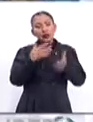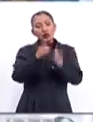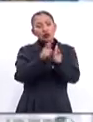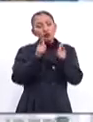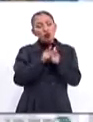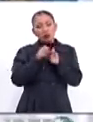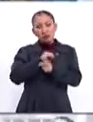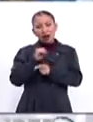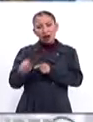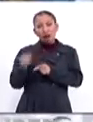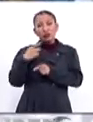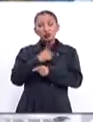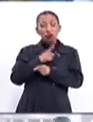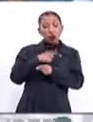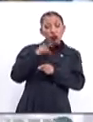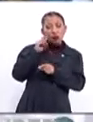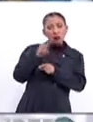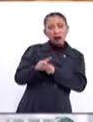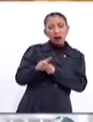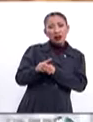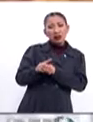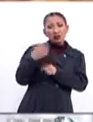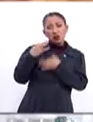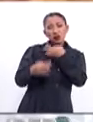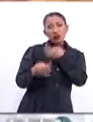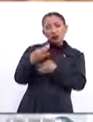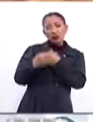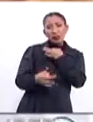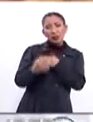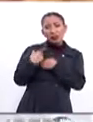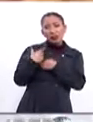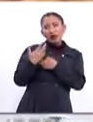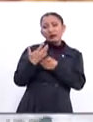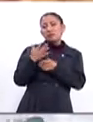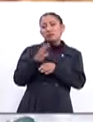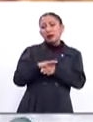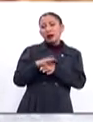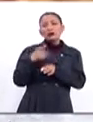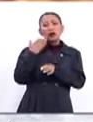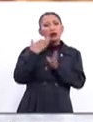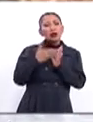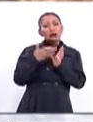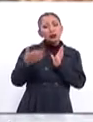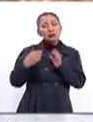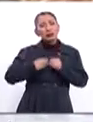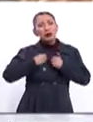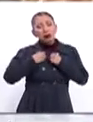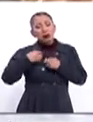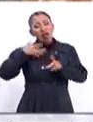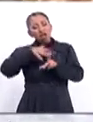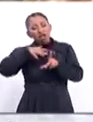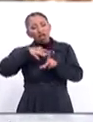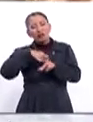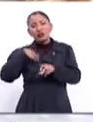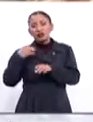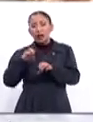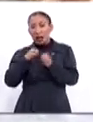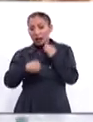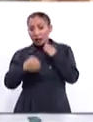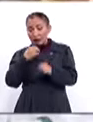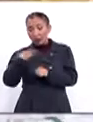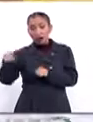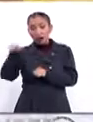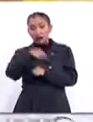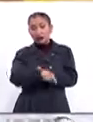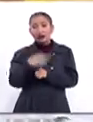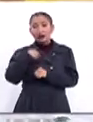criminal, simplemente ya llevaba más de un año en el juicio allá en Nueva York, más todo el tiempo que vivió acosado por sus enemigos y por las fuerzas